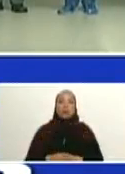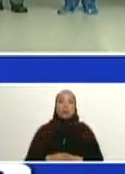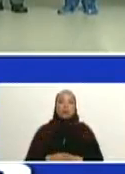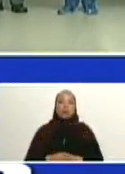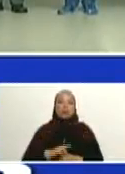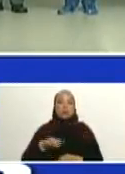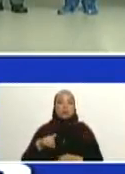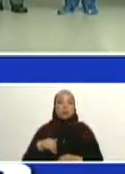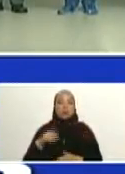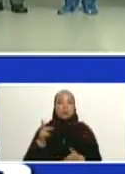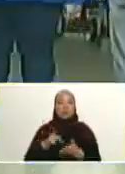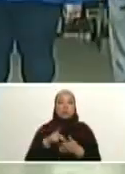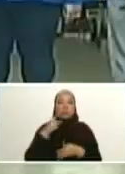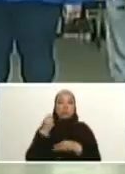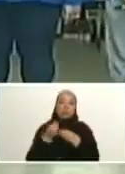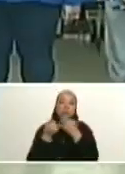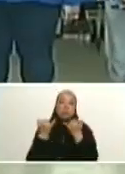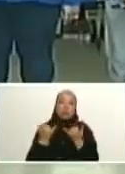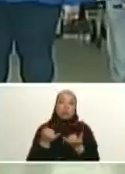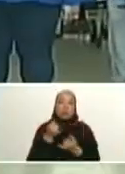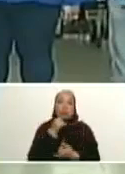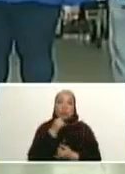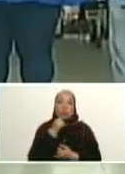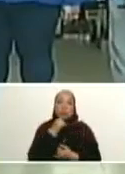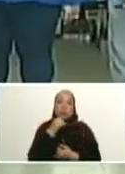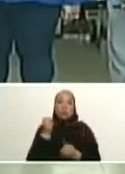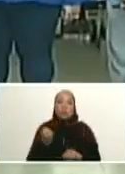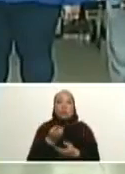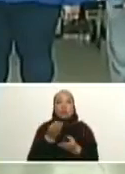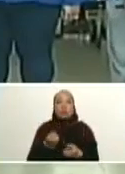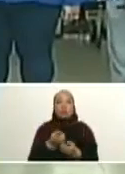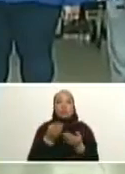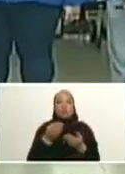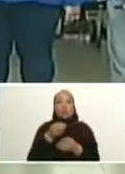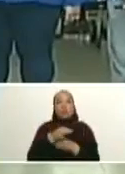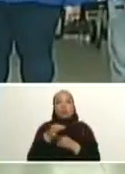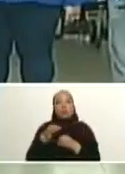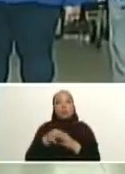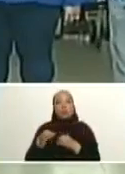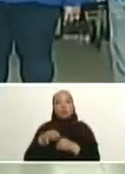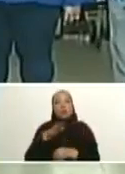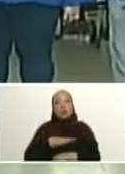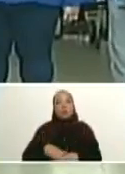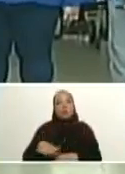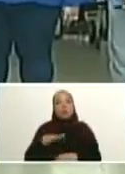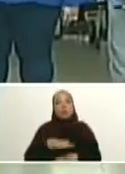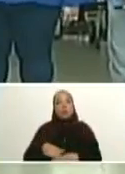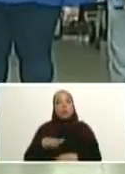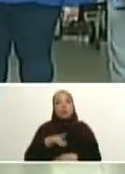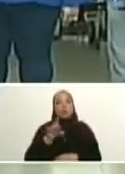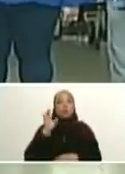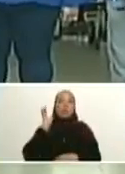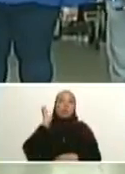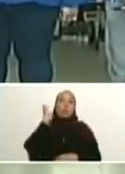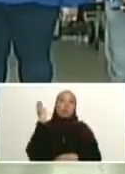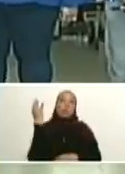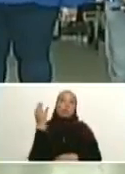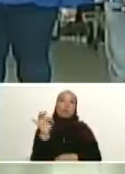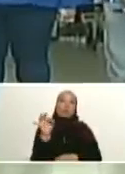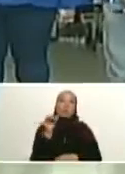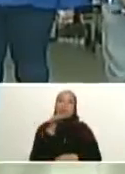Saludos, señor presidente. Queremos enviarle desde acá del municipio Plaza, Guarenas, y de